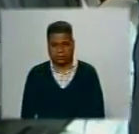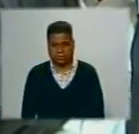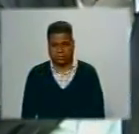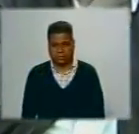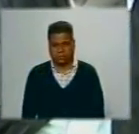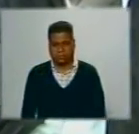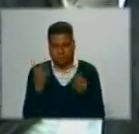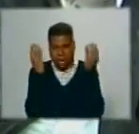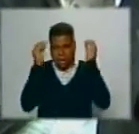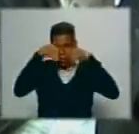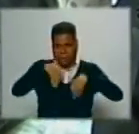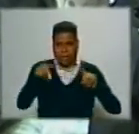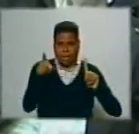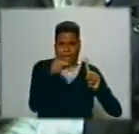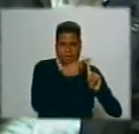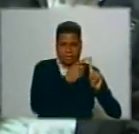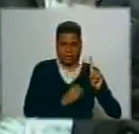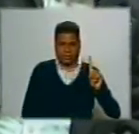Primero,